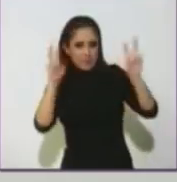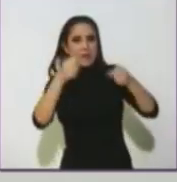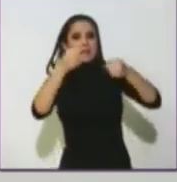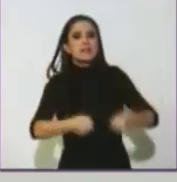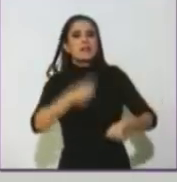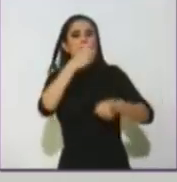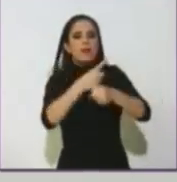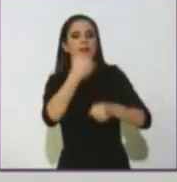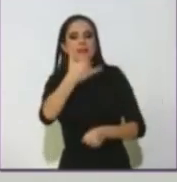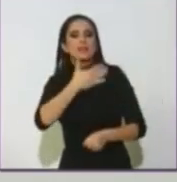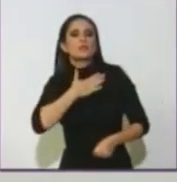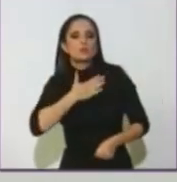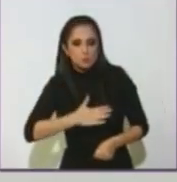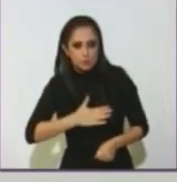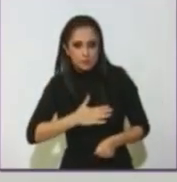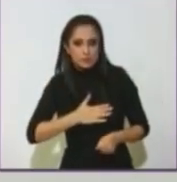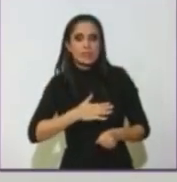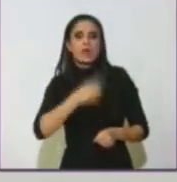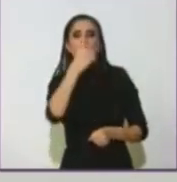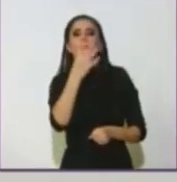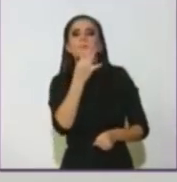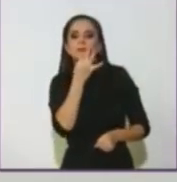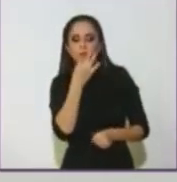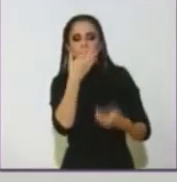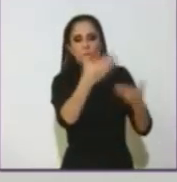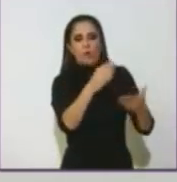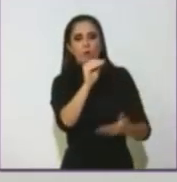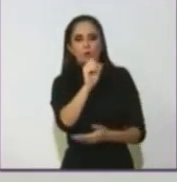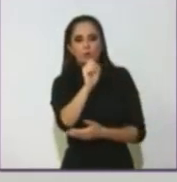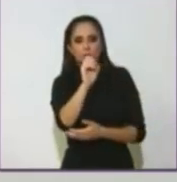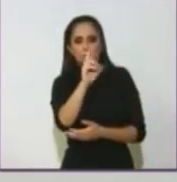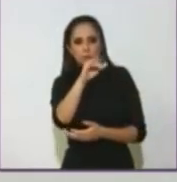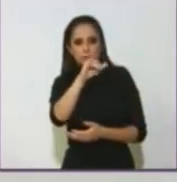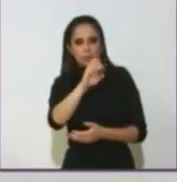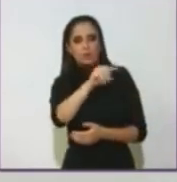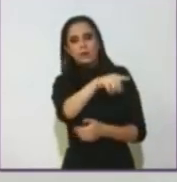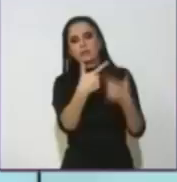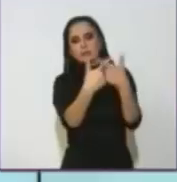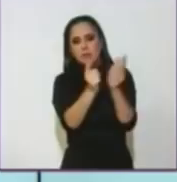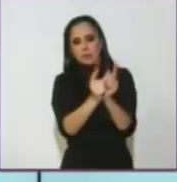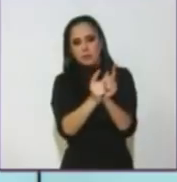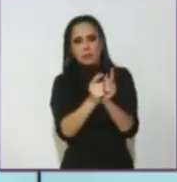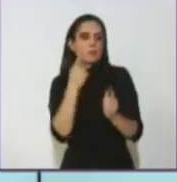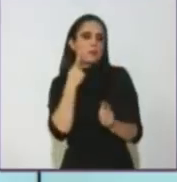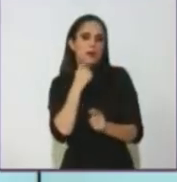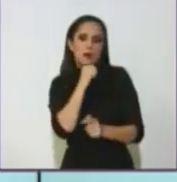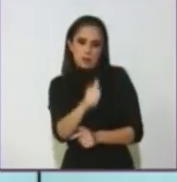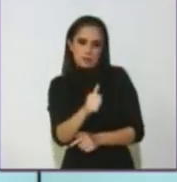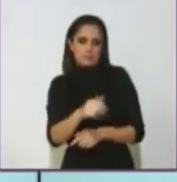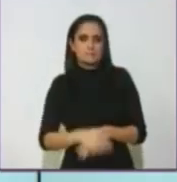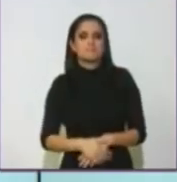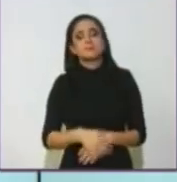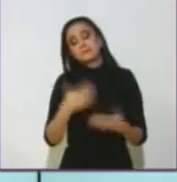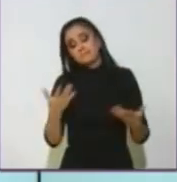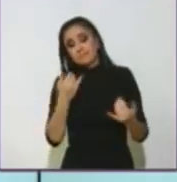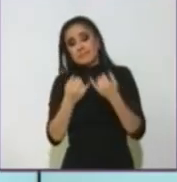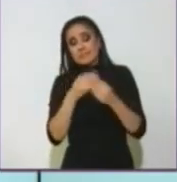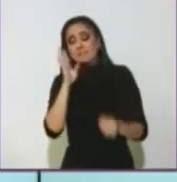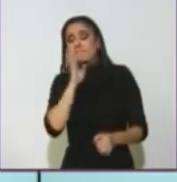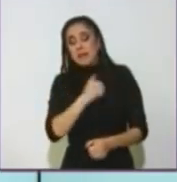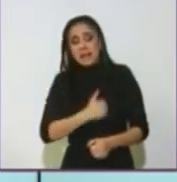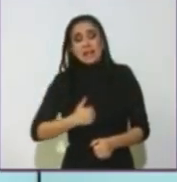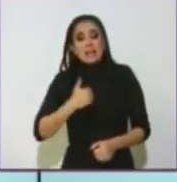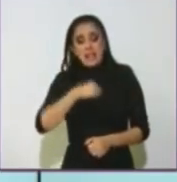de justicia hasta un minuto loren osornio candidata sin partido adelante lorena gracias desafortunadamente en nuestra ciudad